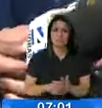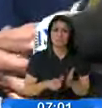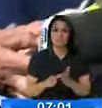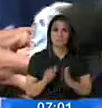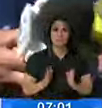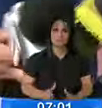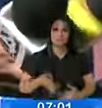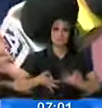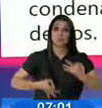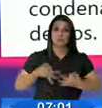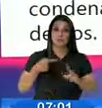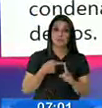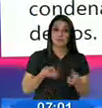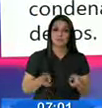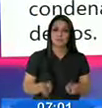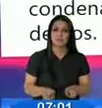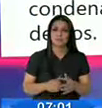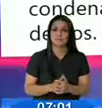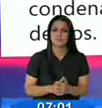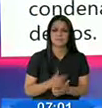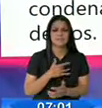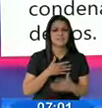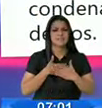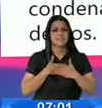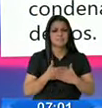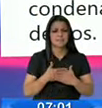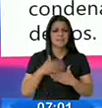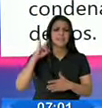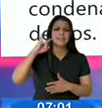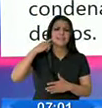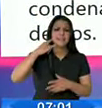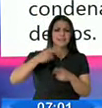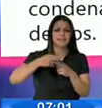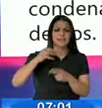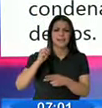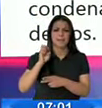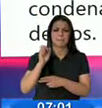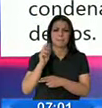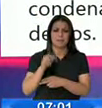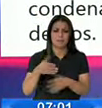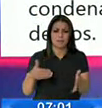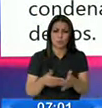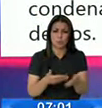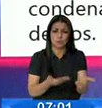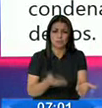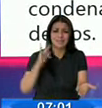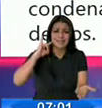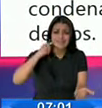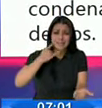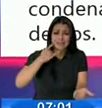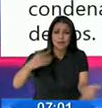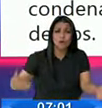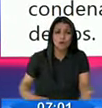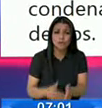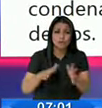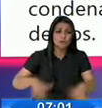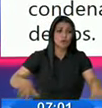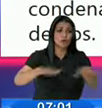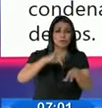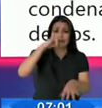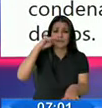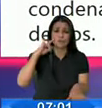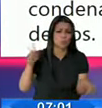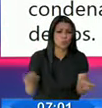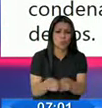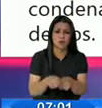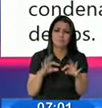Rosana Alvarado, dijo: trágico desenlace del caso Emilia. Un crimen contra una niña es un crimen contra la niñez.